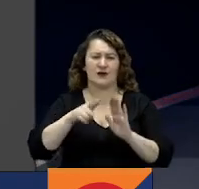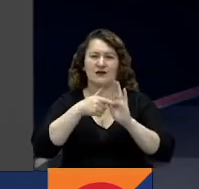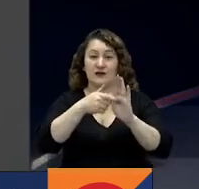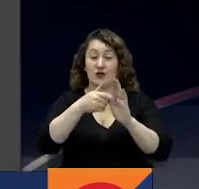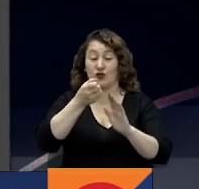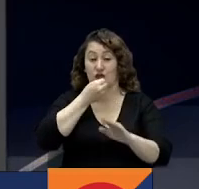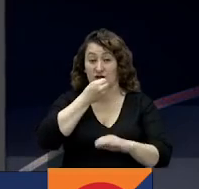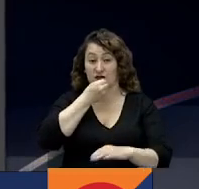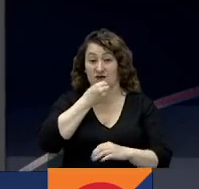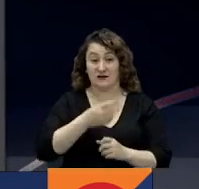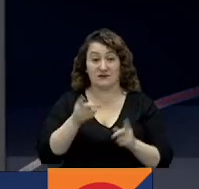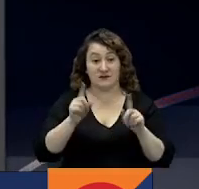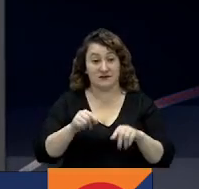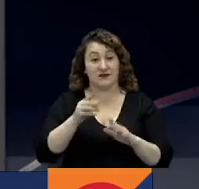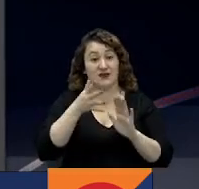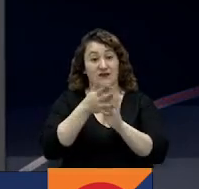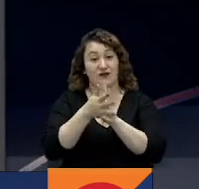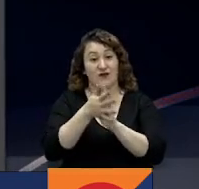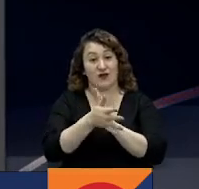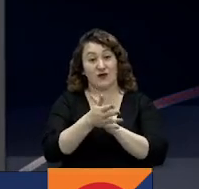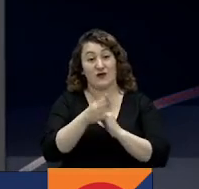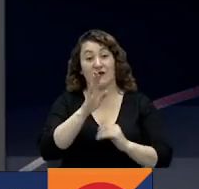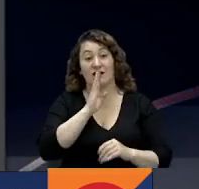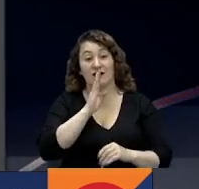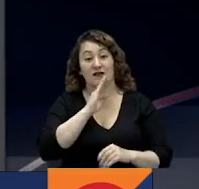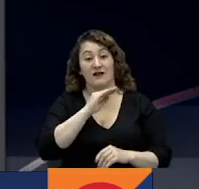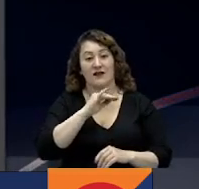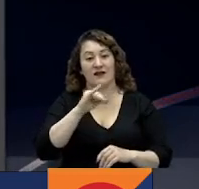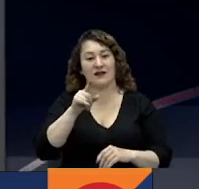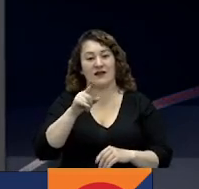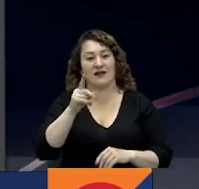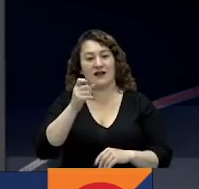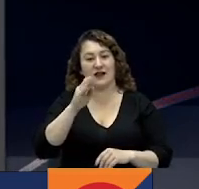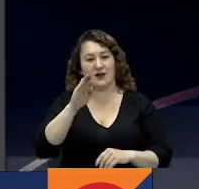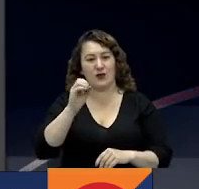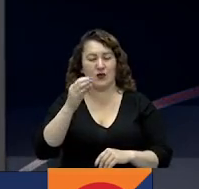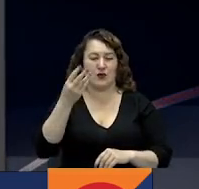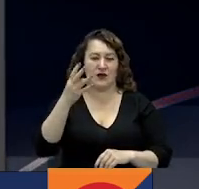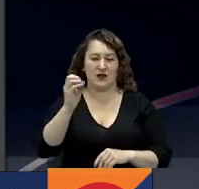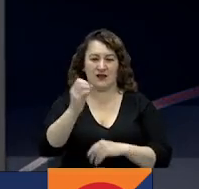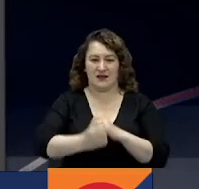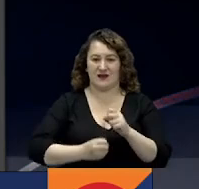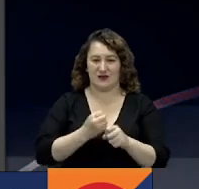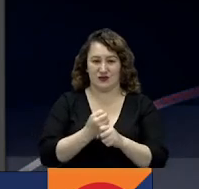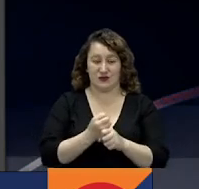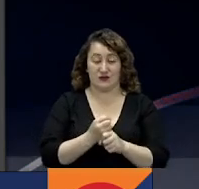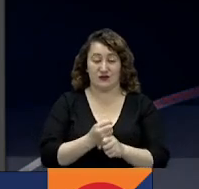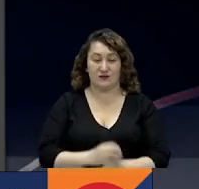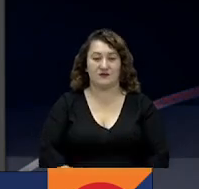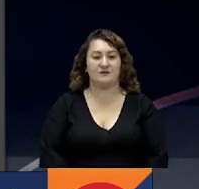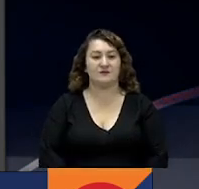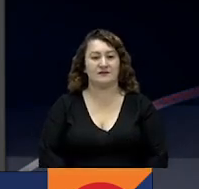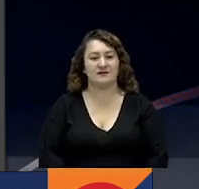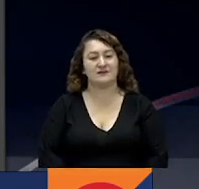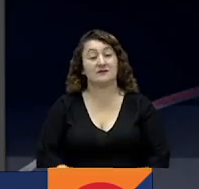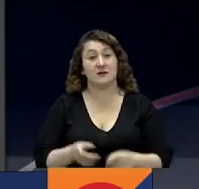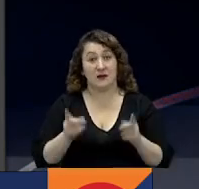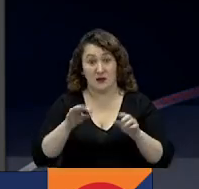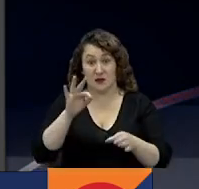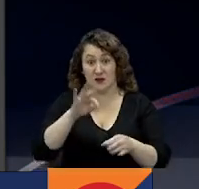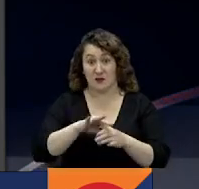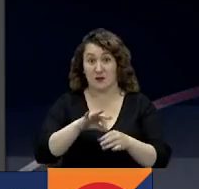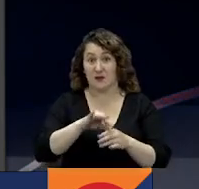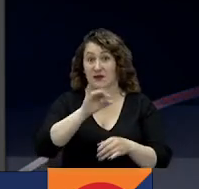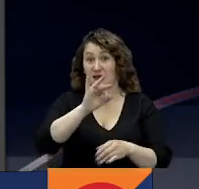de noticias y por el informe especial Gabo 40 años del Nobel como mejor producción periodística. Voten también por las